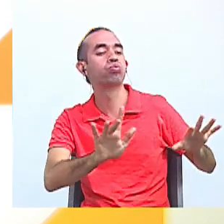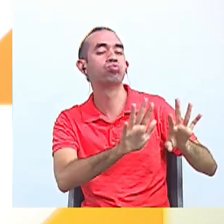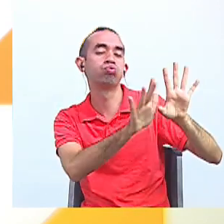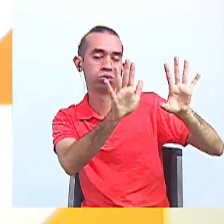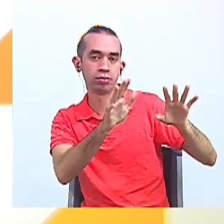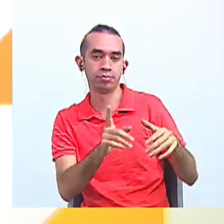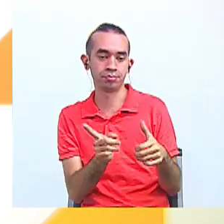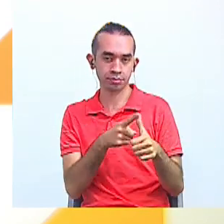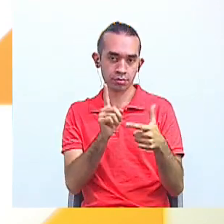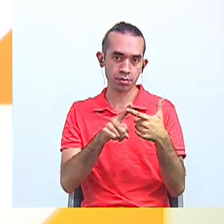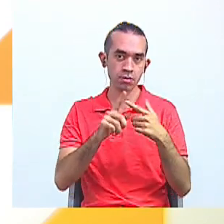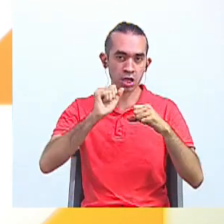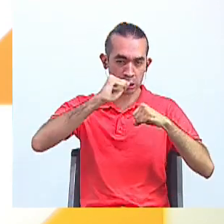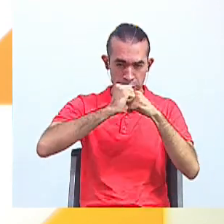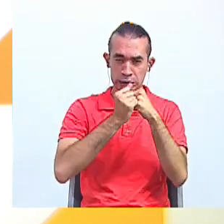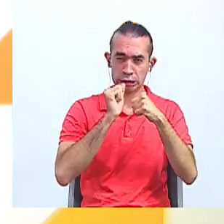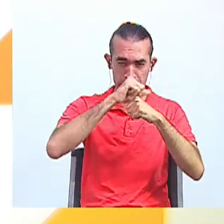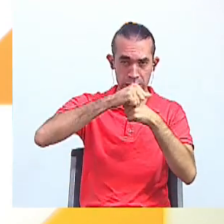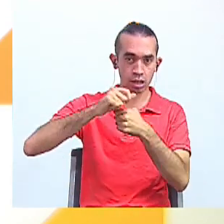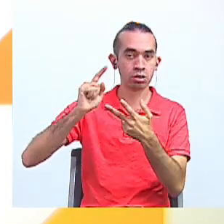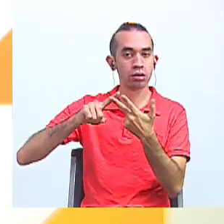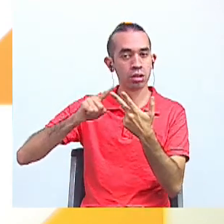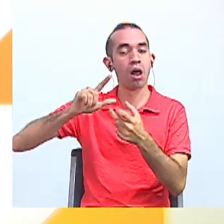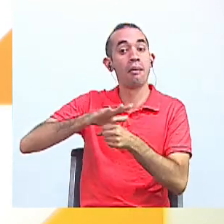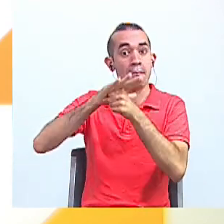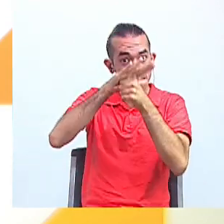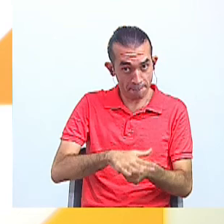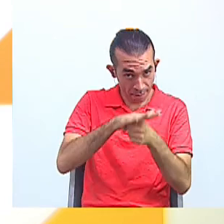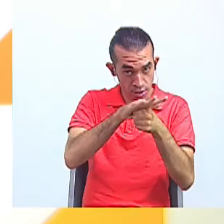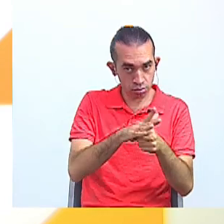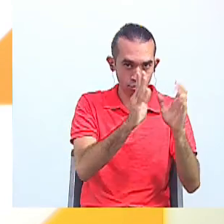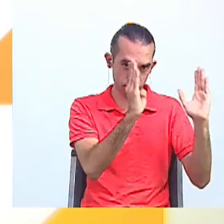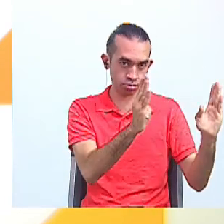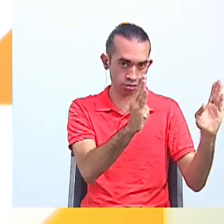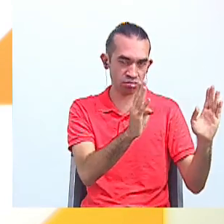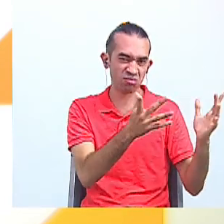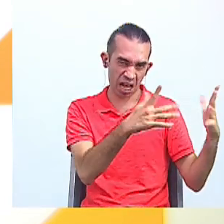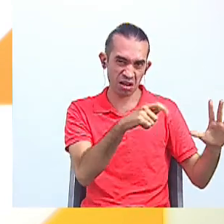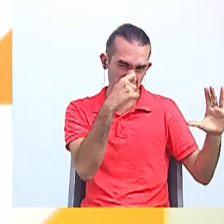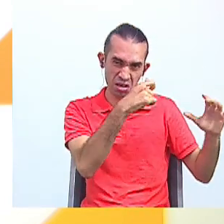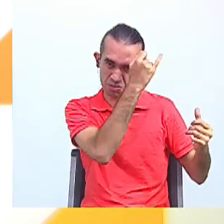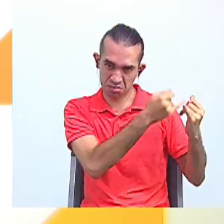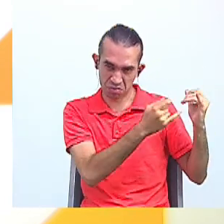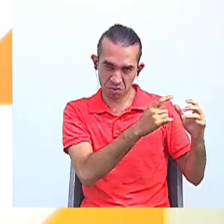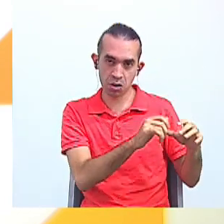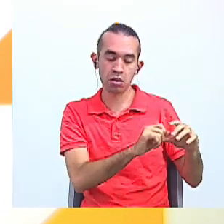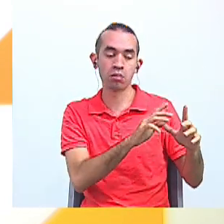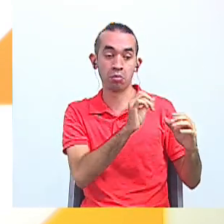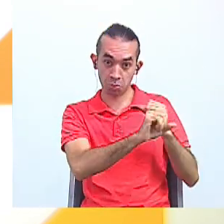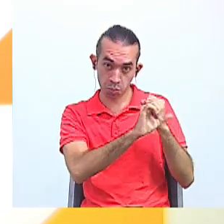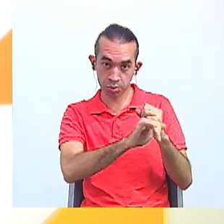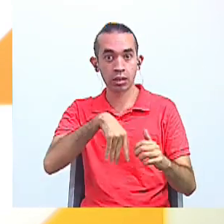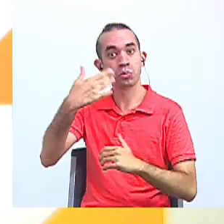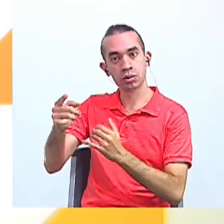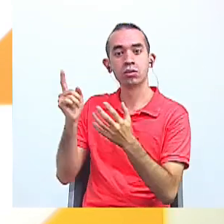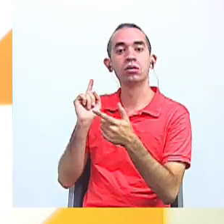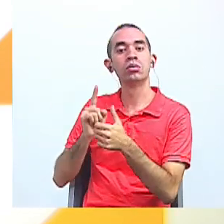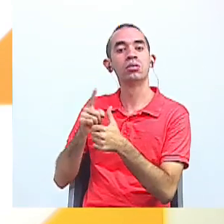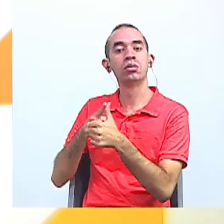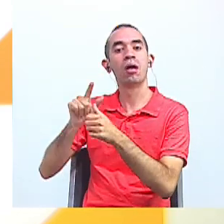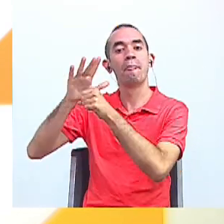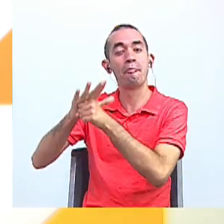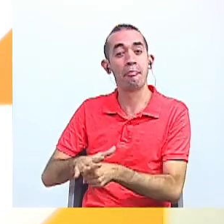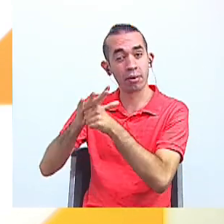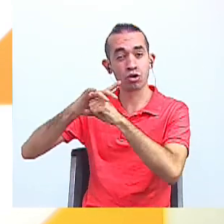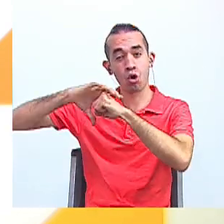parte de la clase la densidad y la presión. Y en esta segunda parte estuvimos trabajando sobre la presión atmosférica tan